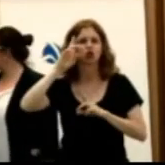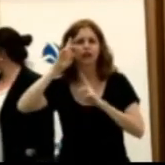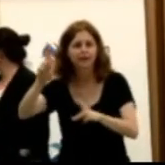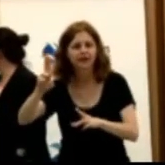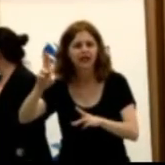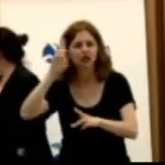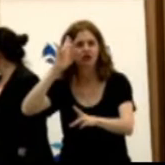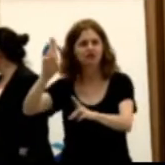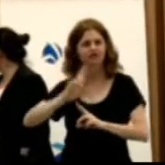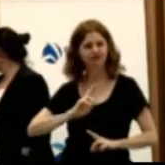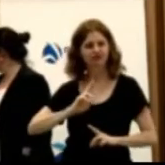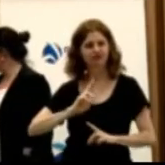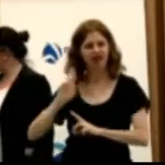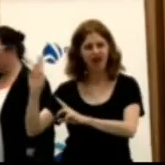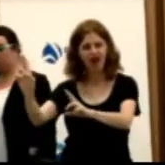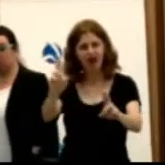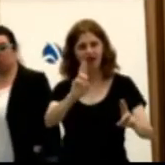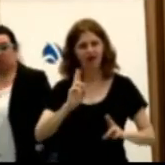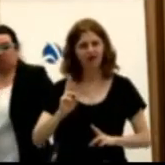entre nosotros.